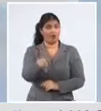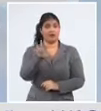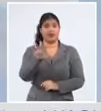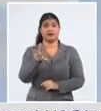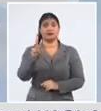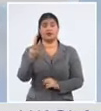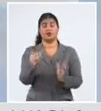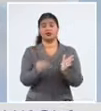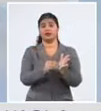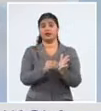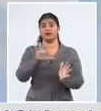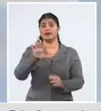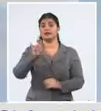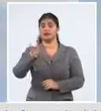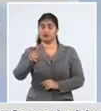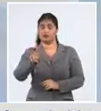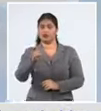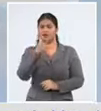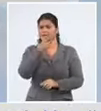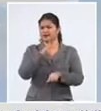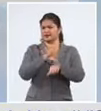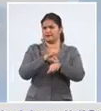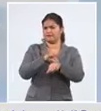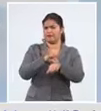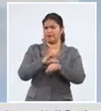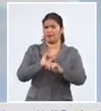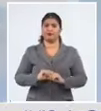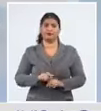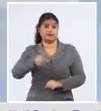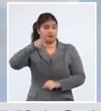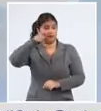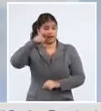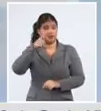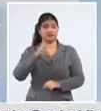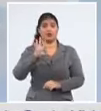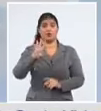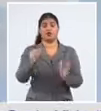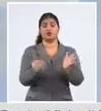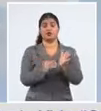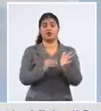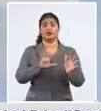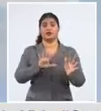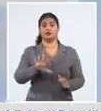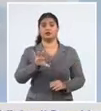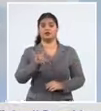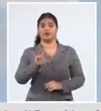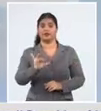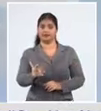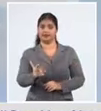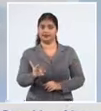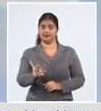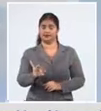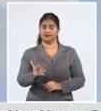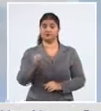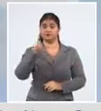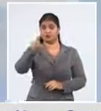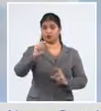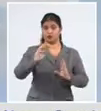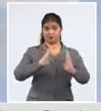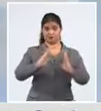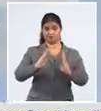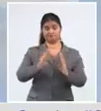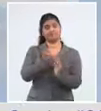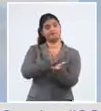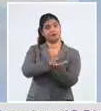53.059 sospechosos, en vigilancia 4.597 y activos, pacientes